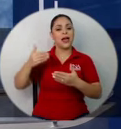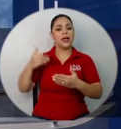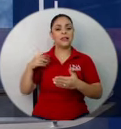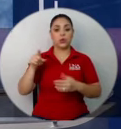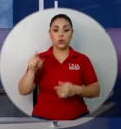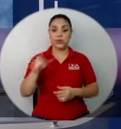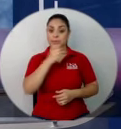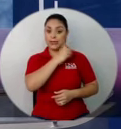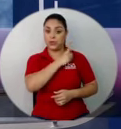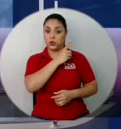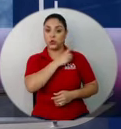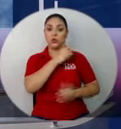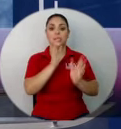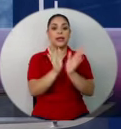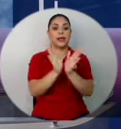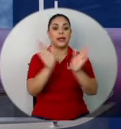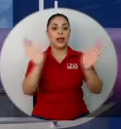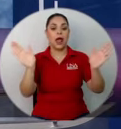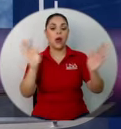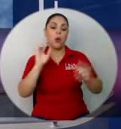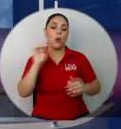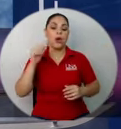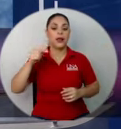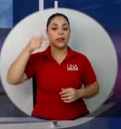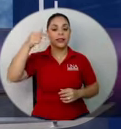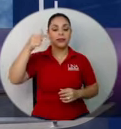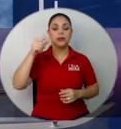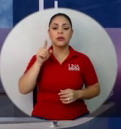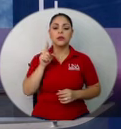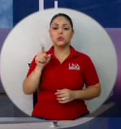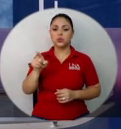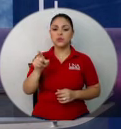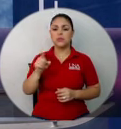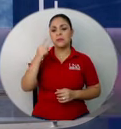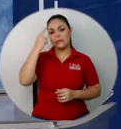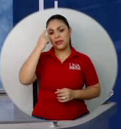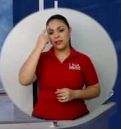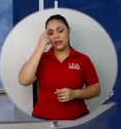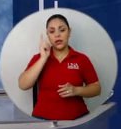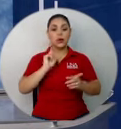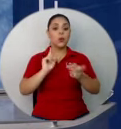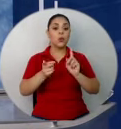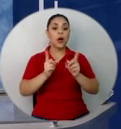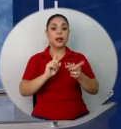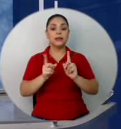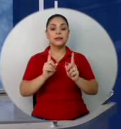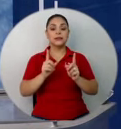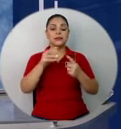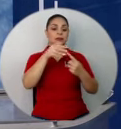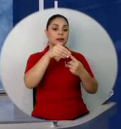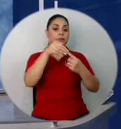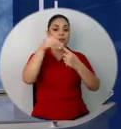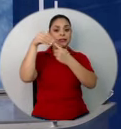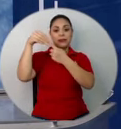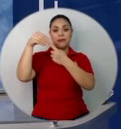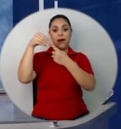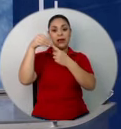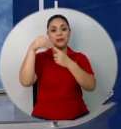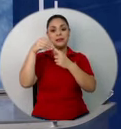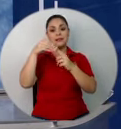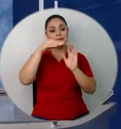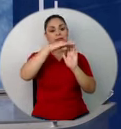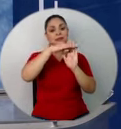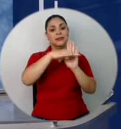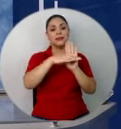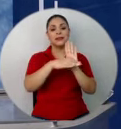como gerente o director general, ¿cuál diría usted que puede ser los principales aciertos de